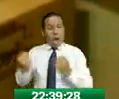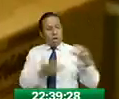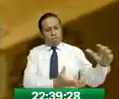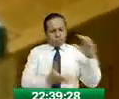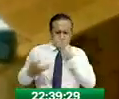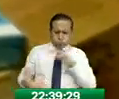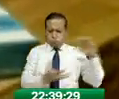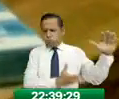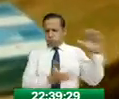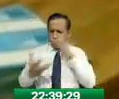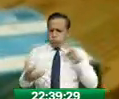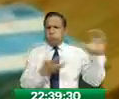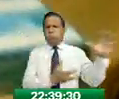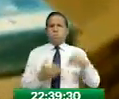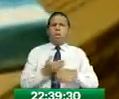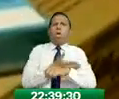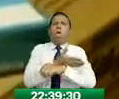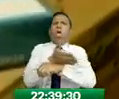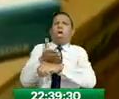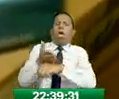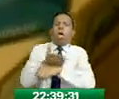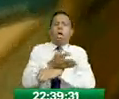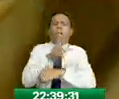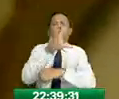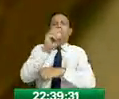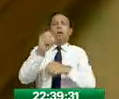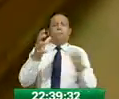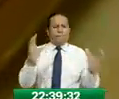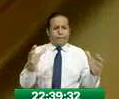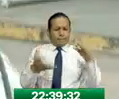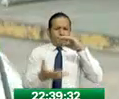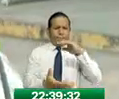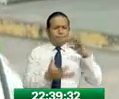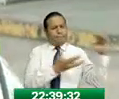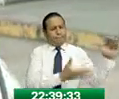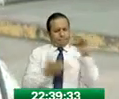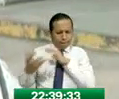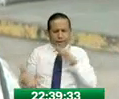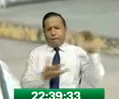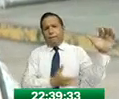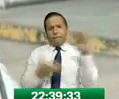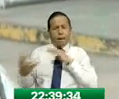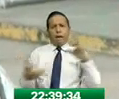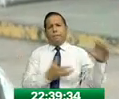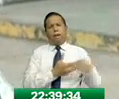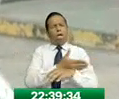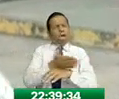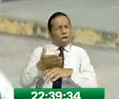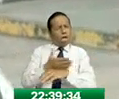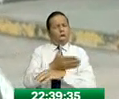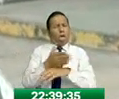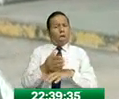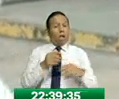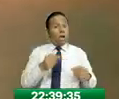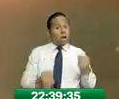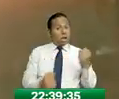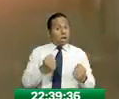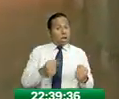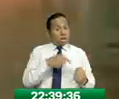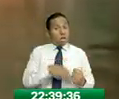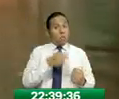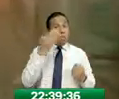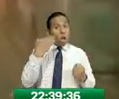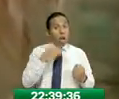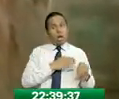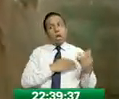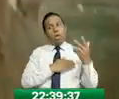horas, tenían que traspasar 30,000 cartones de guantes de nitrilo. Dicho vehículo se trasladaba con la ruta Guayaquil-Quito. Al